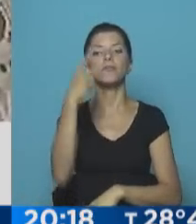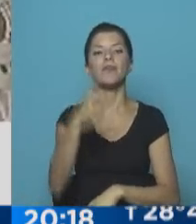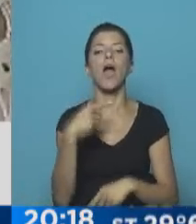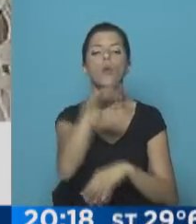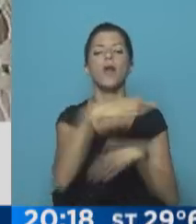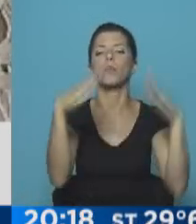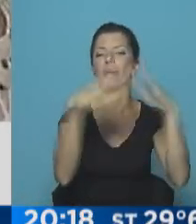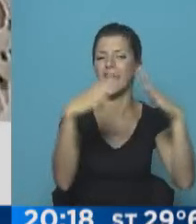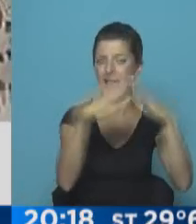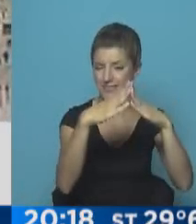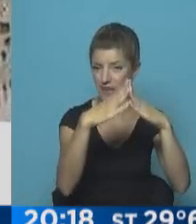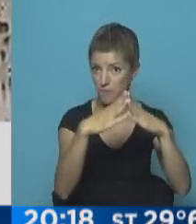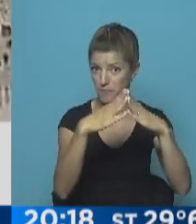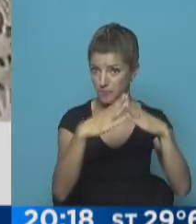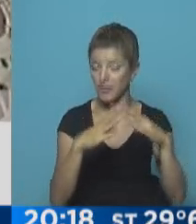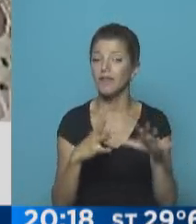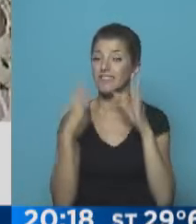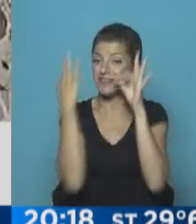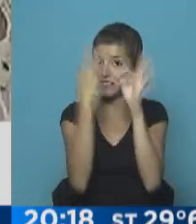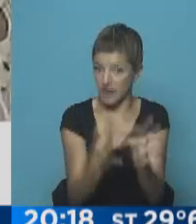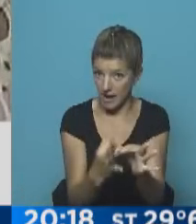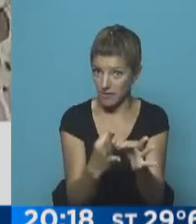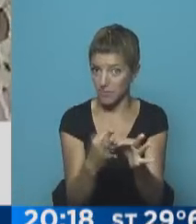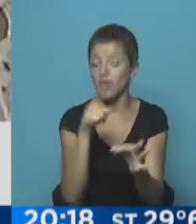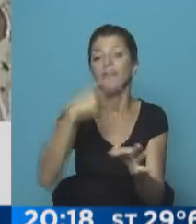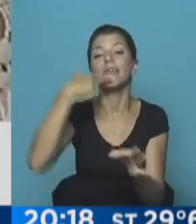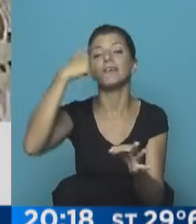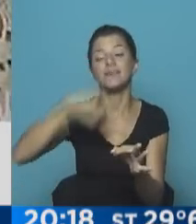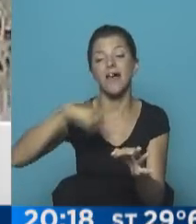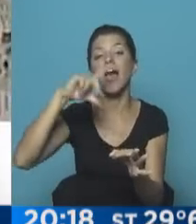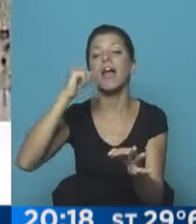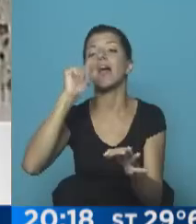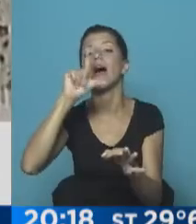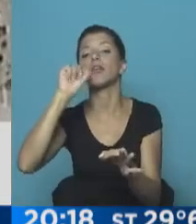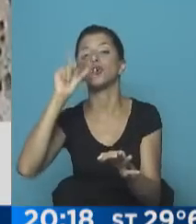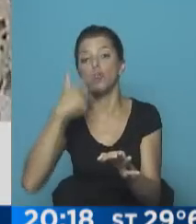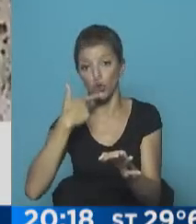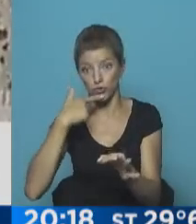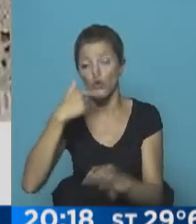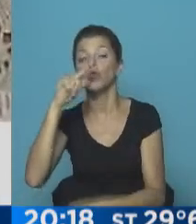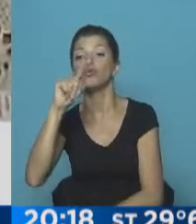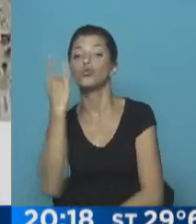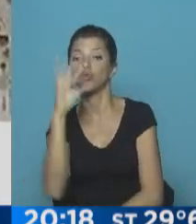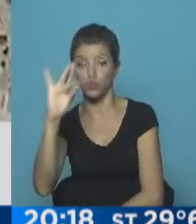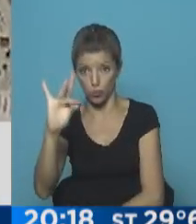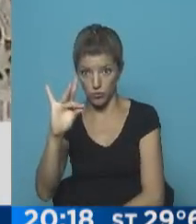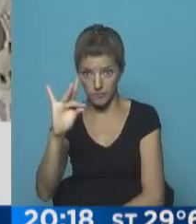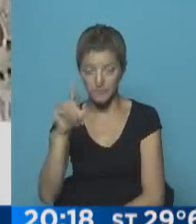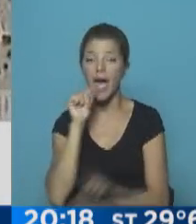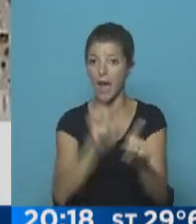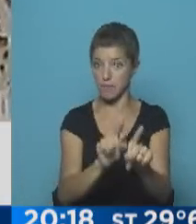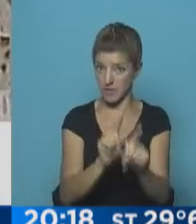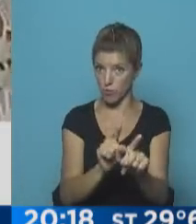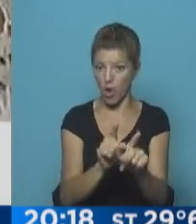tapera, en la tapera de San Carlos Sud. en la jurisdicción de San Carlos Sudahí, a